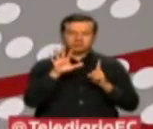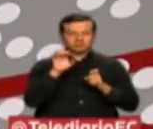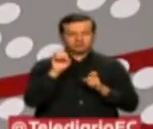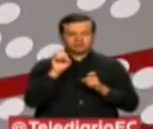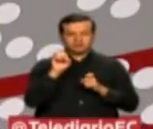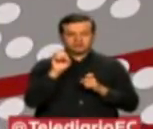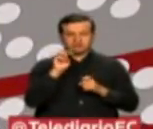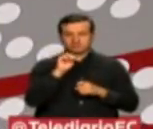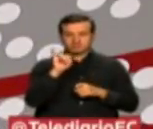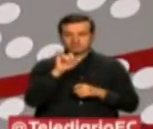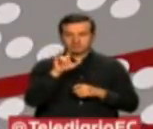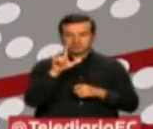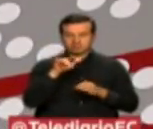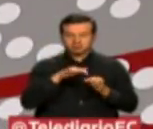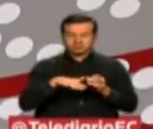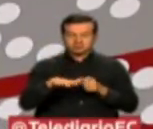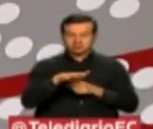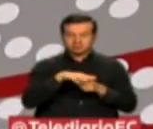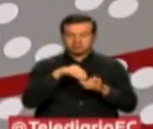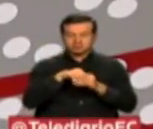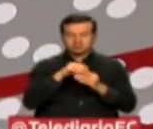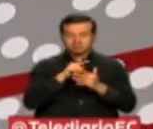millas del límite de la reserva,